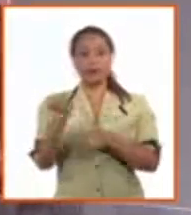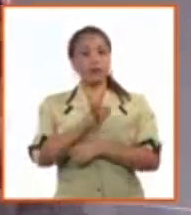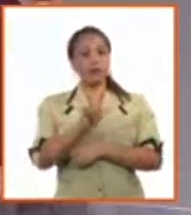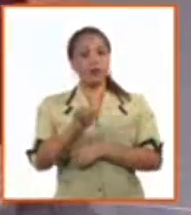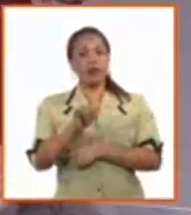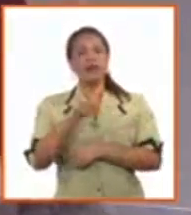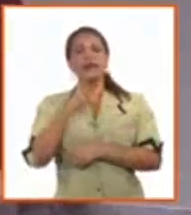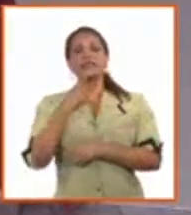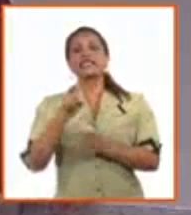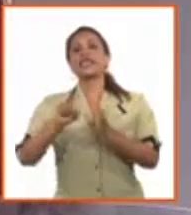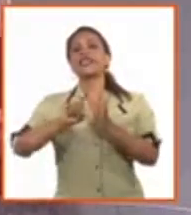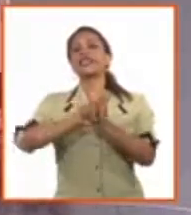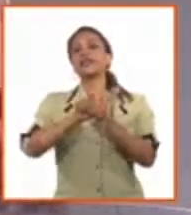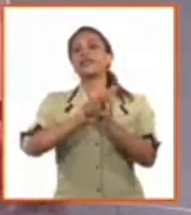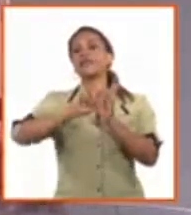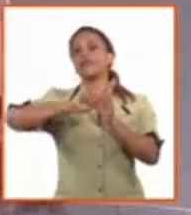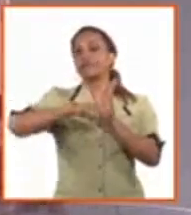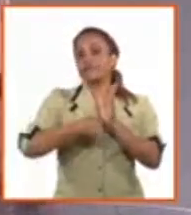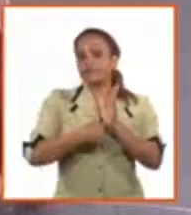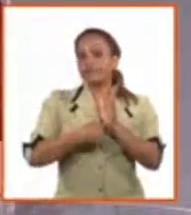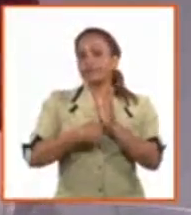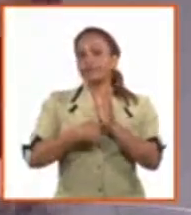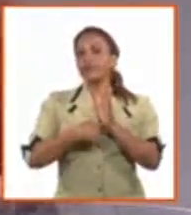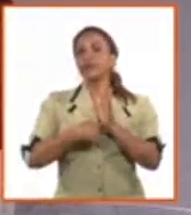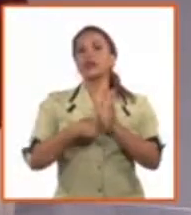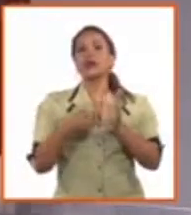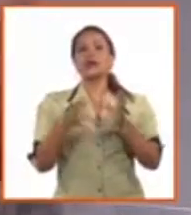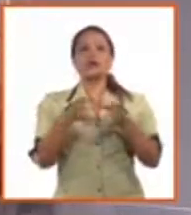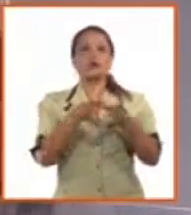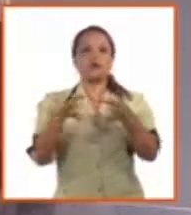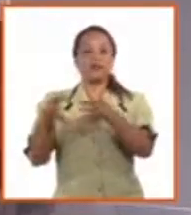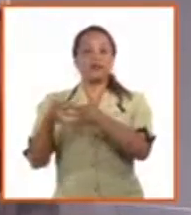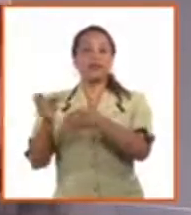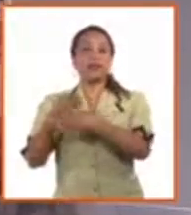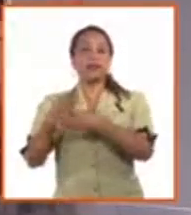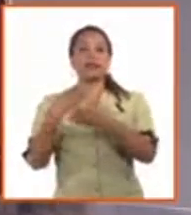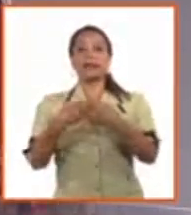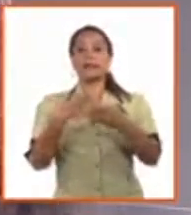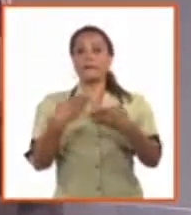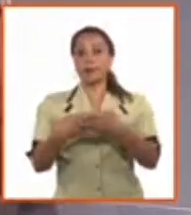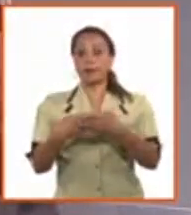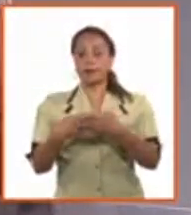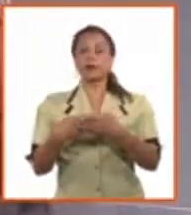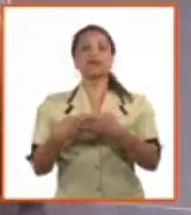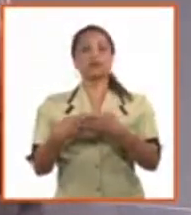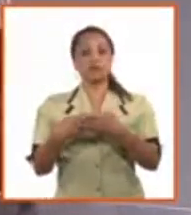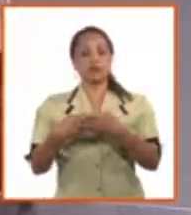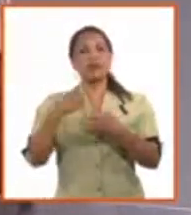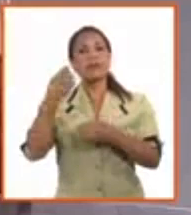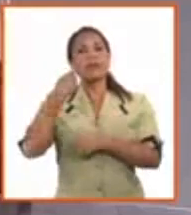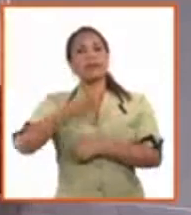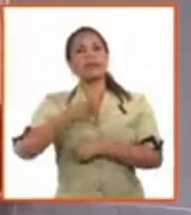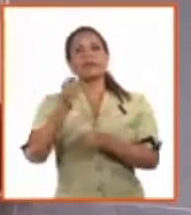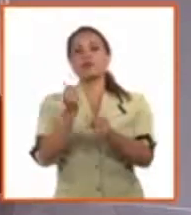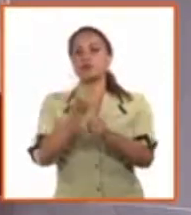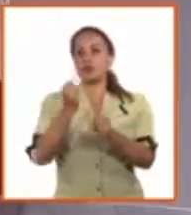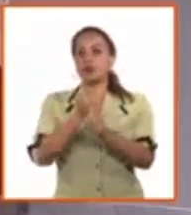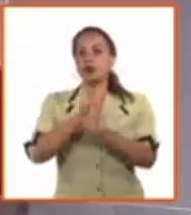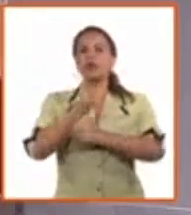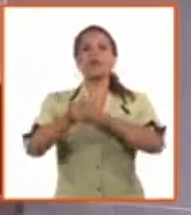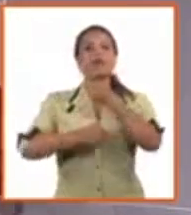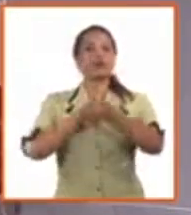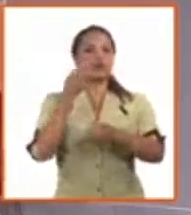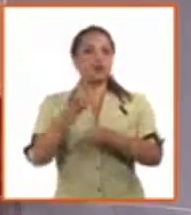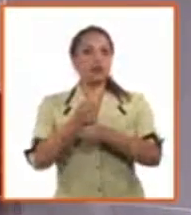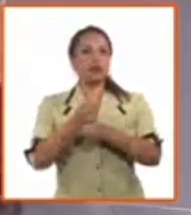trabajar en la certificación y la formación por roles porque esta industria tienen roles y esos roles también después los